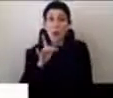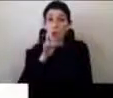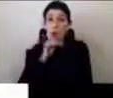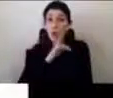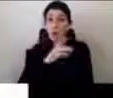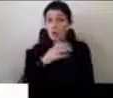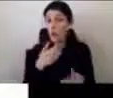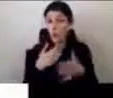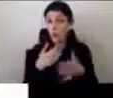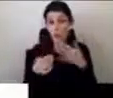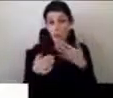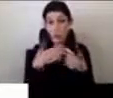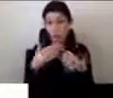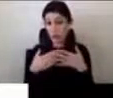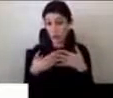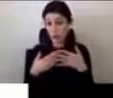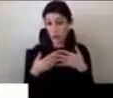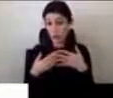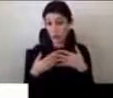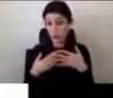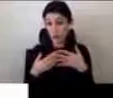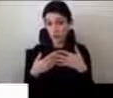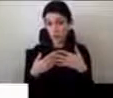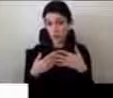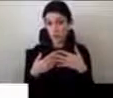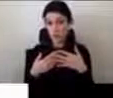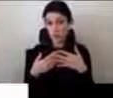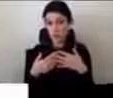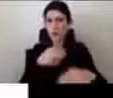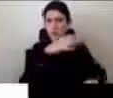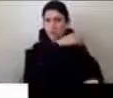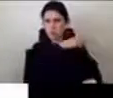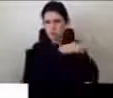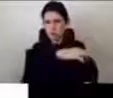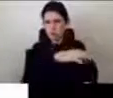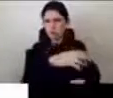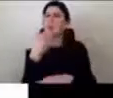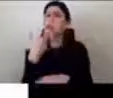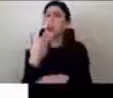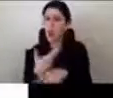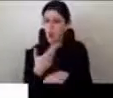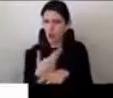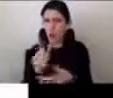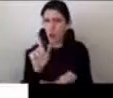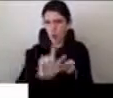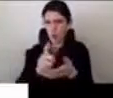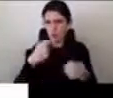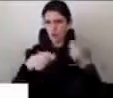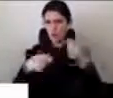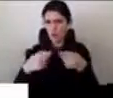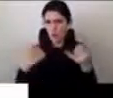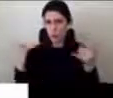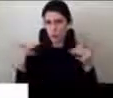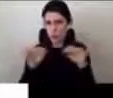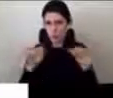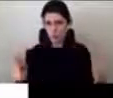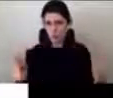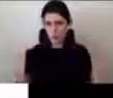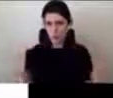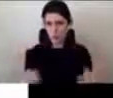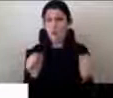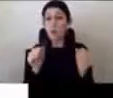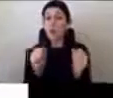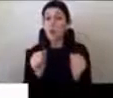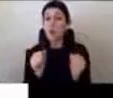que a lo largo del país existen muchas tiendas especializadas de juegos de mesa, así que pueden encontrar la indicada en su